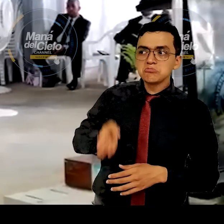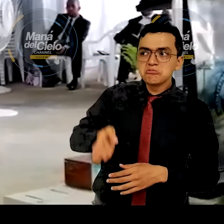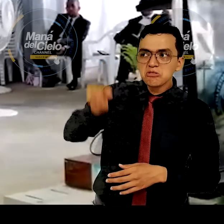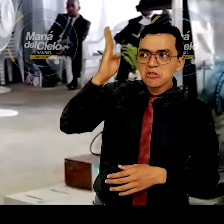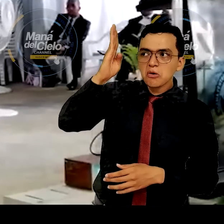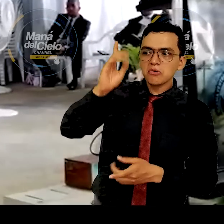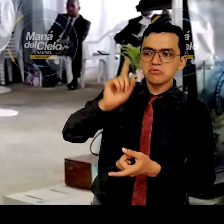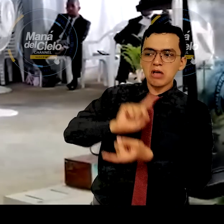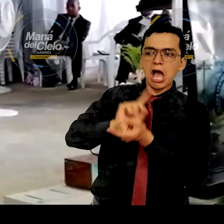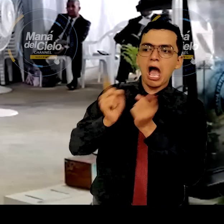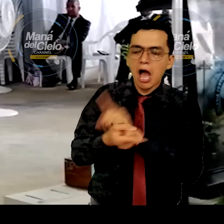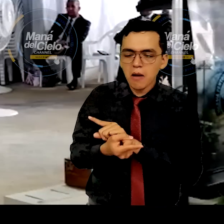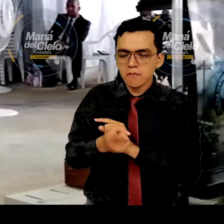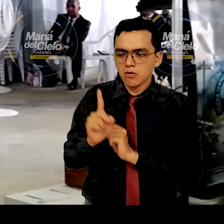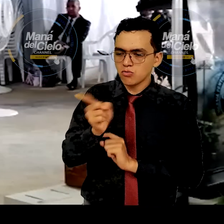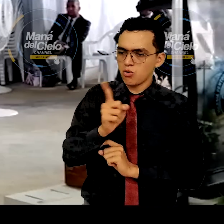cambiado.